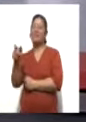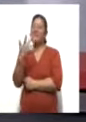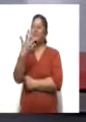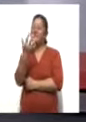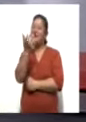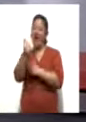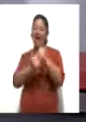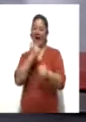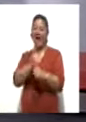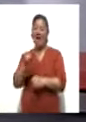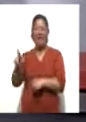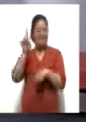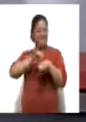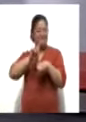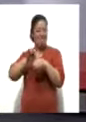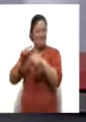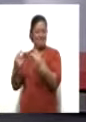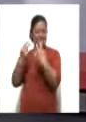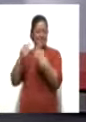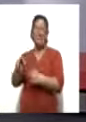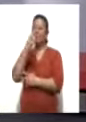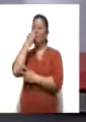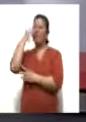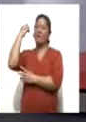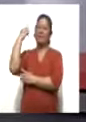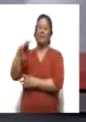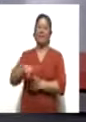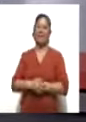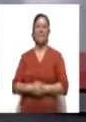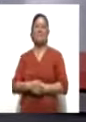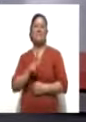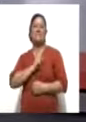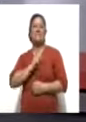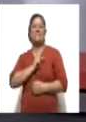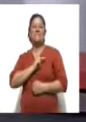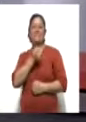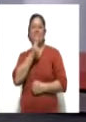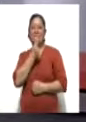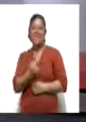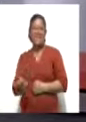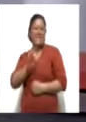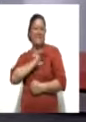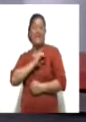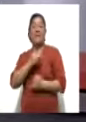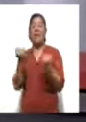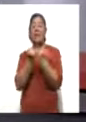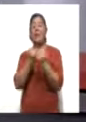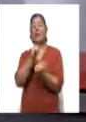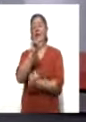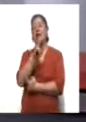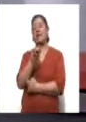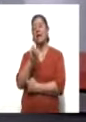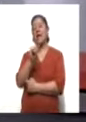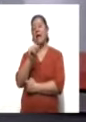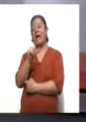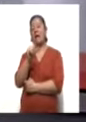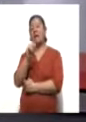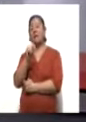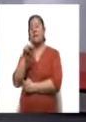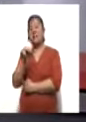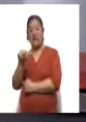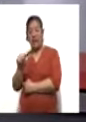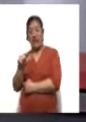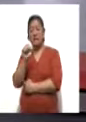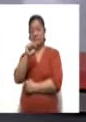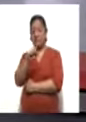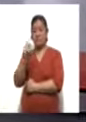5 años que todos los días nos ve. Un beso para el pequeño Iker. También saludamos a Ariadna Sánchez Pérez, quien nos